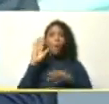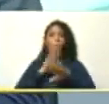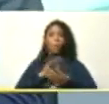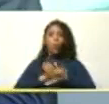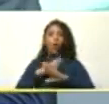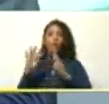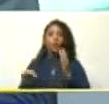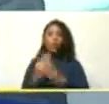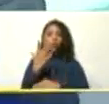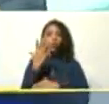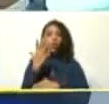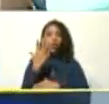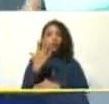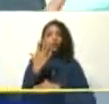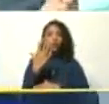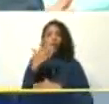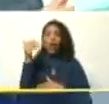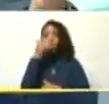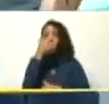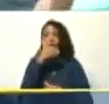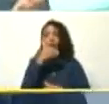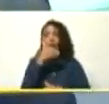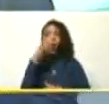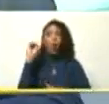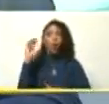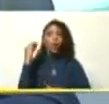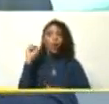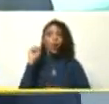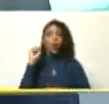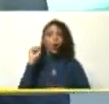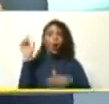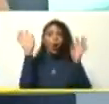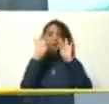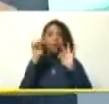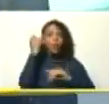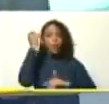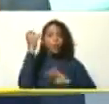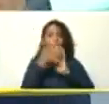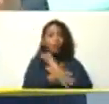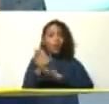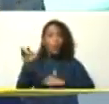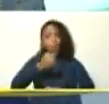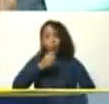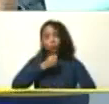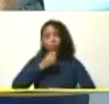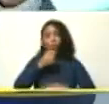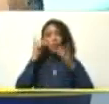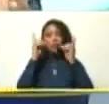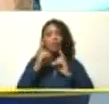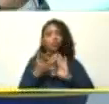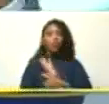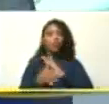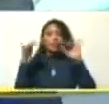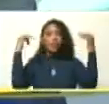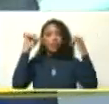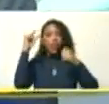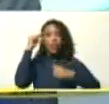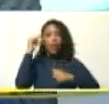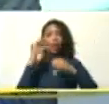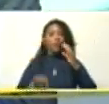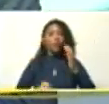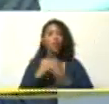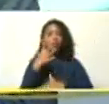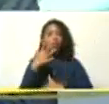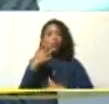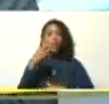del Correo del Orinoco, que es una postura ideológica en el mejor sentido de la palabra, el que los periodistas venezolanos hayan decidido celebrar su día en la fundación